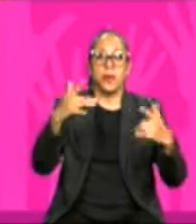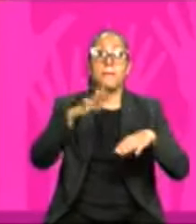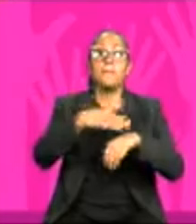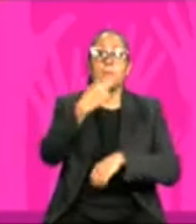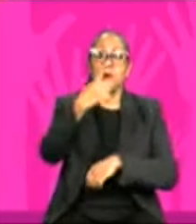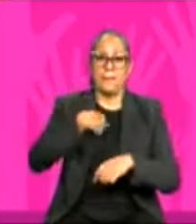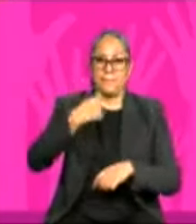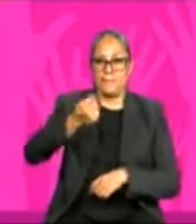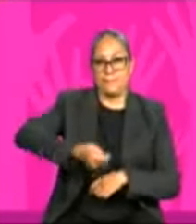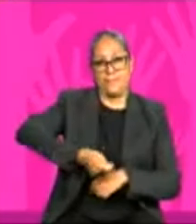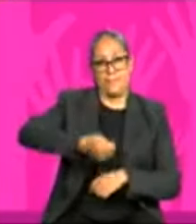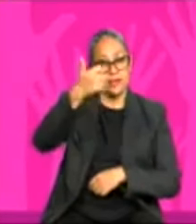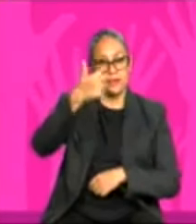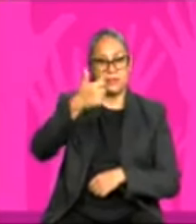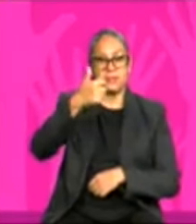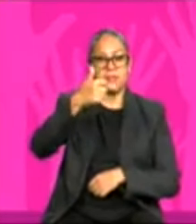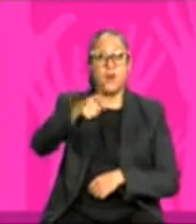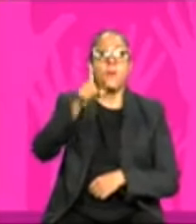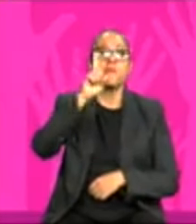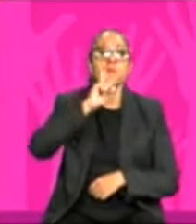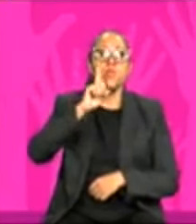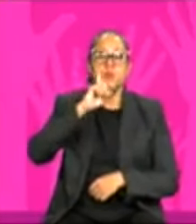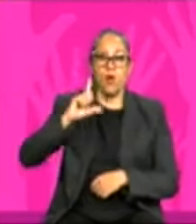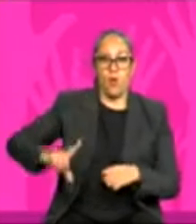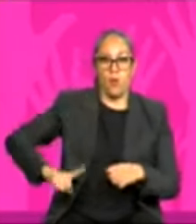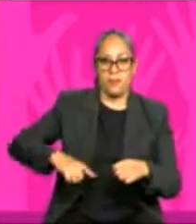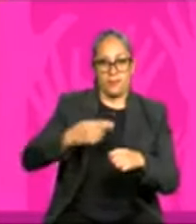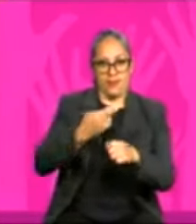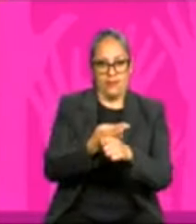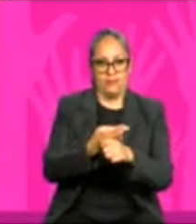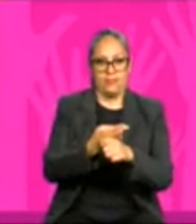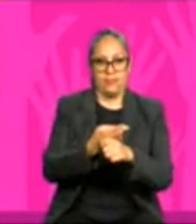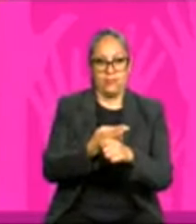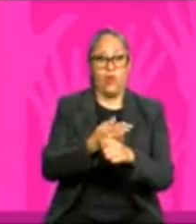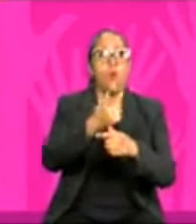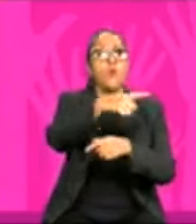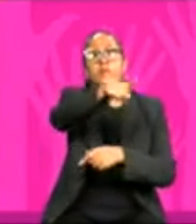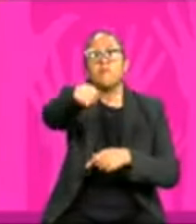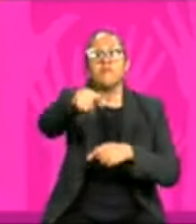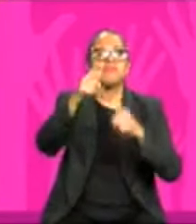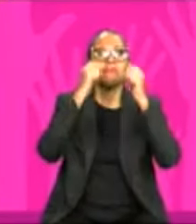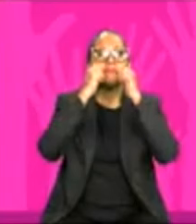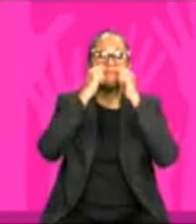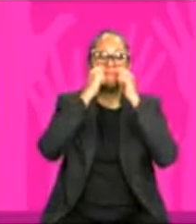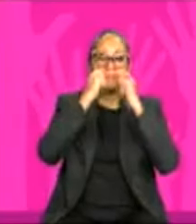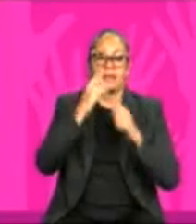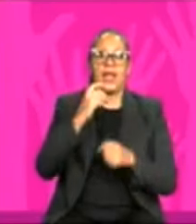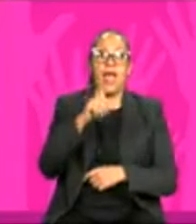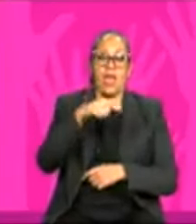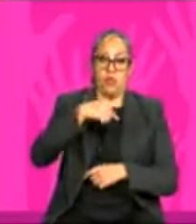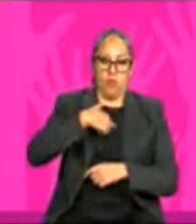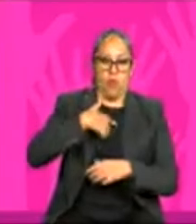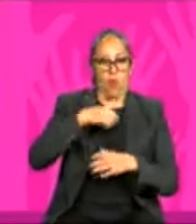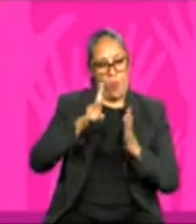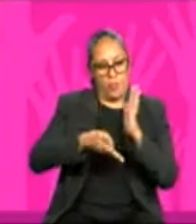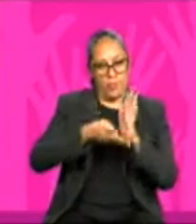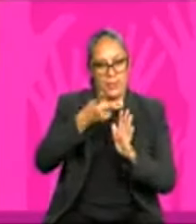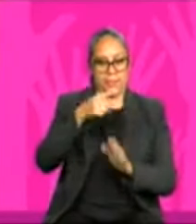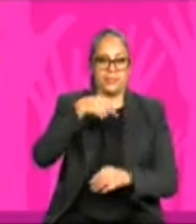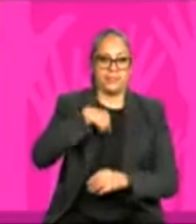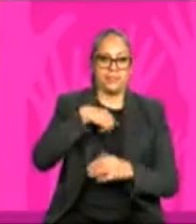vez Morelos tendrá una gobernadora y no será cualquiera. Me presento nuevamente, soy una